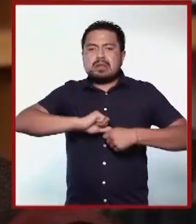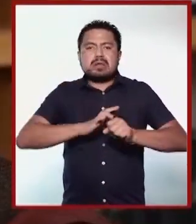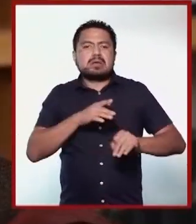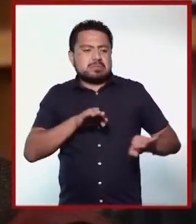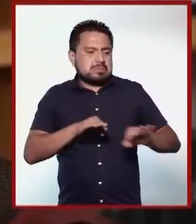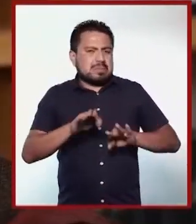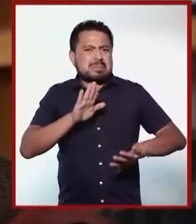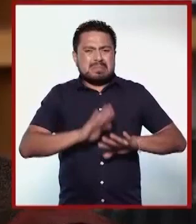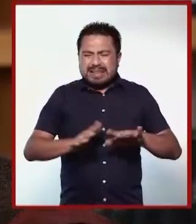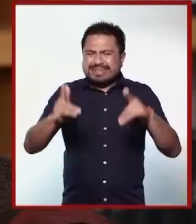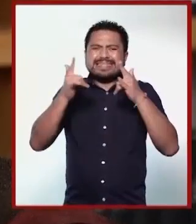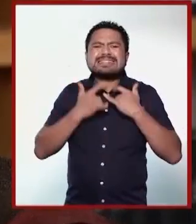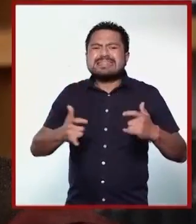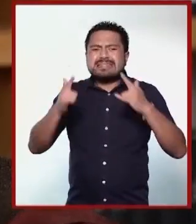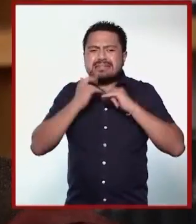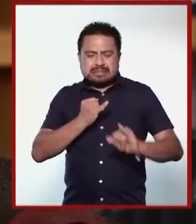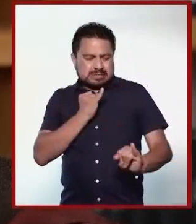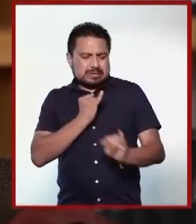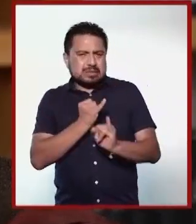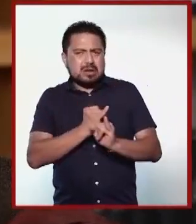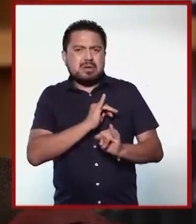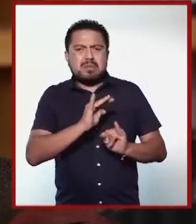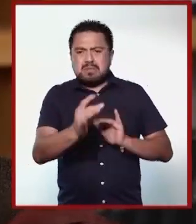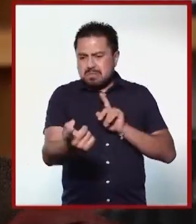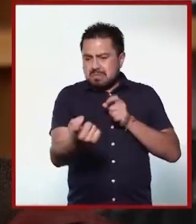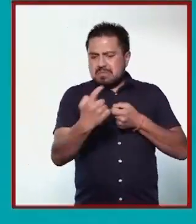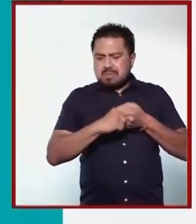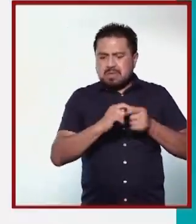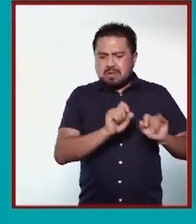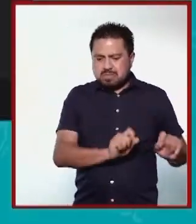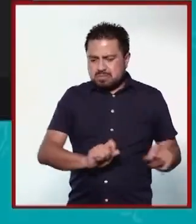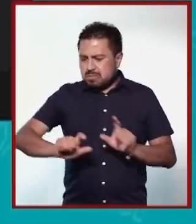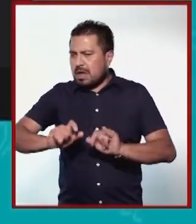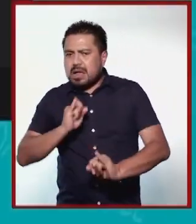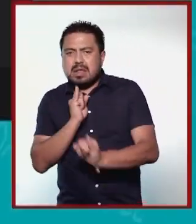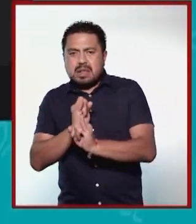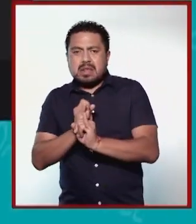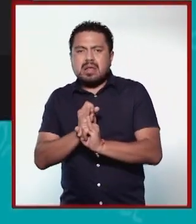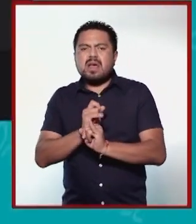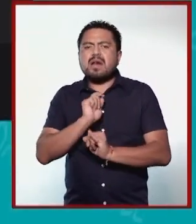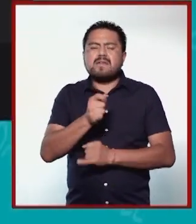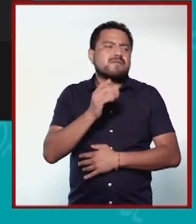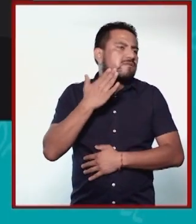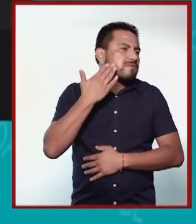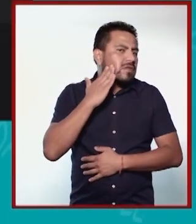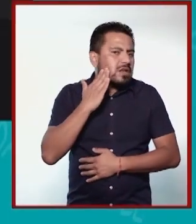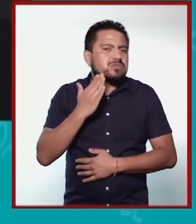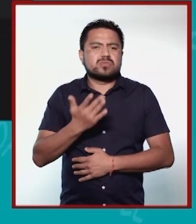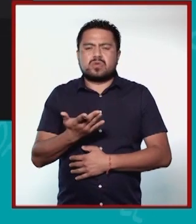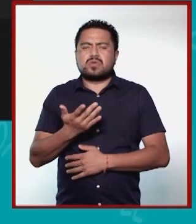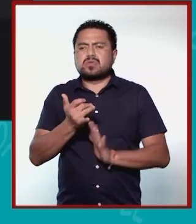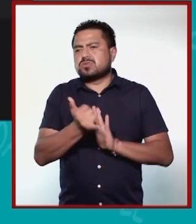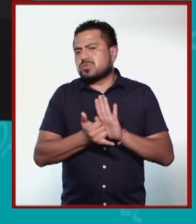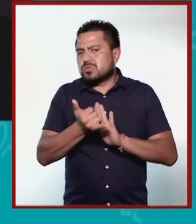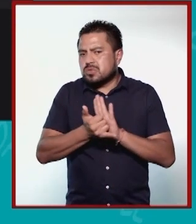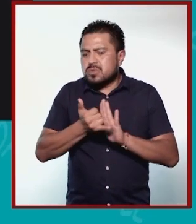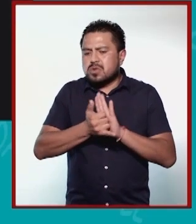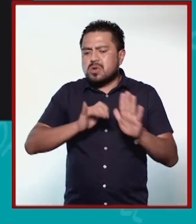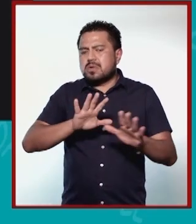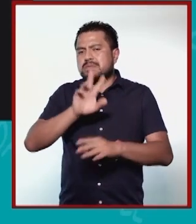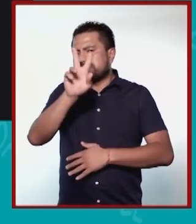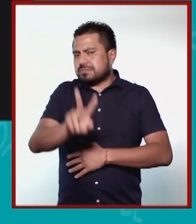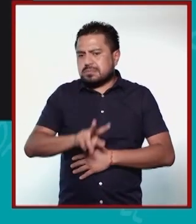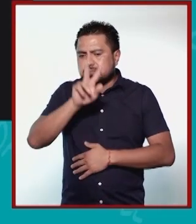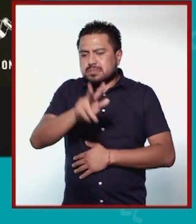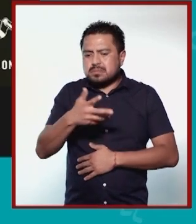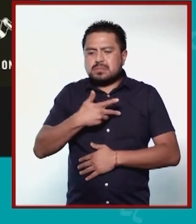trabajando muchísimo en línea, nos pueden visitar en nuestras plataformas de Facebook y de YouTube. Todos los viernes